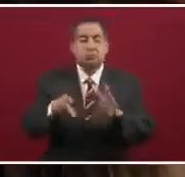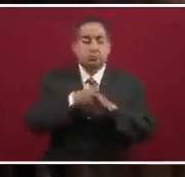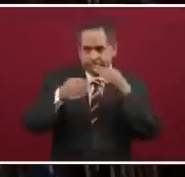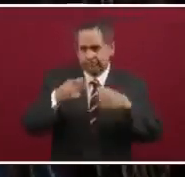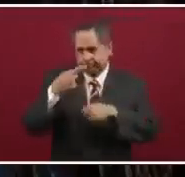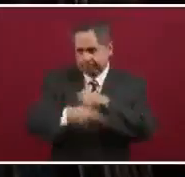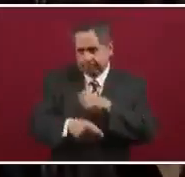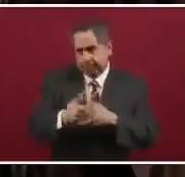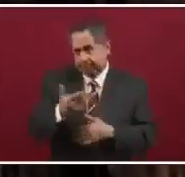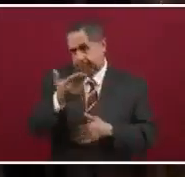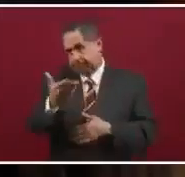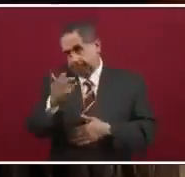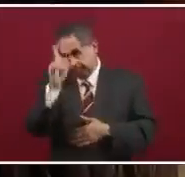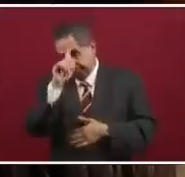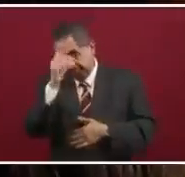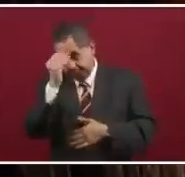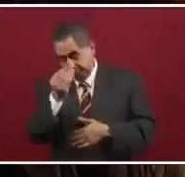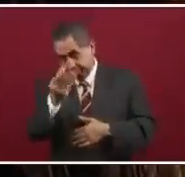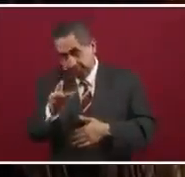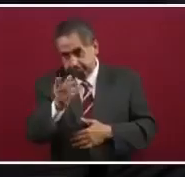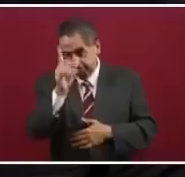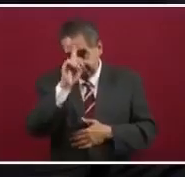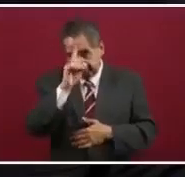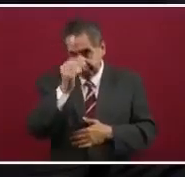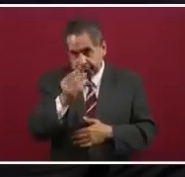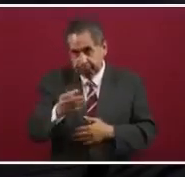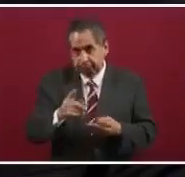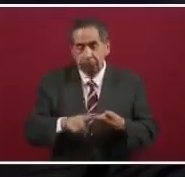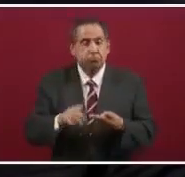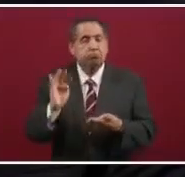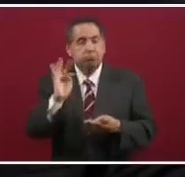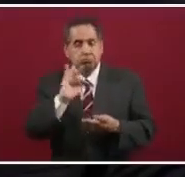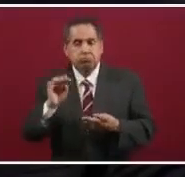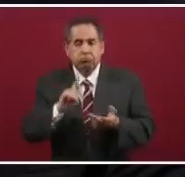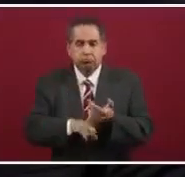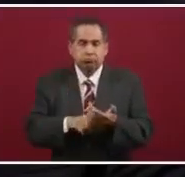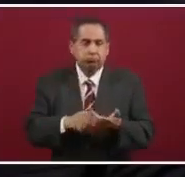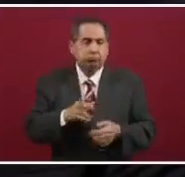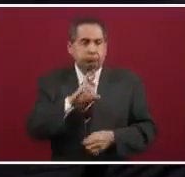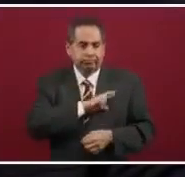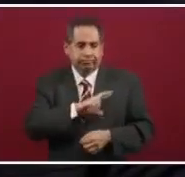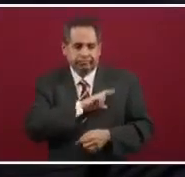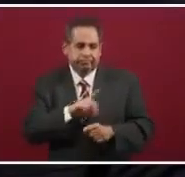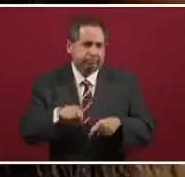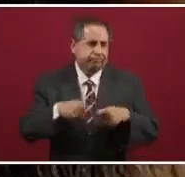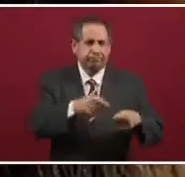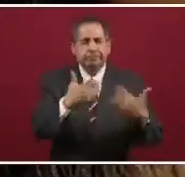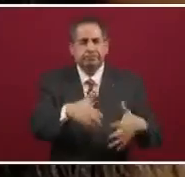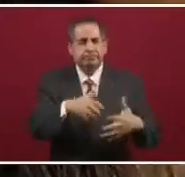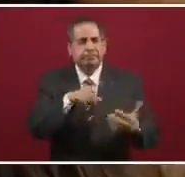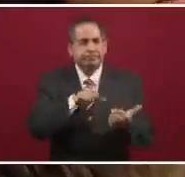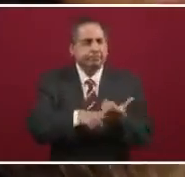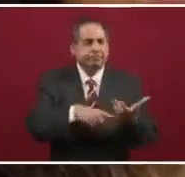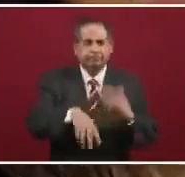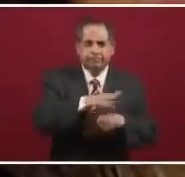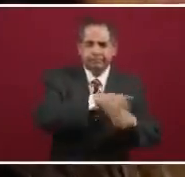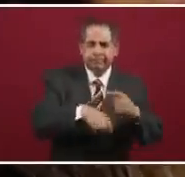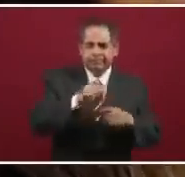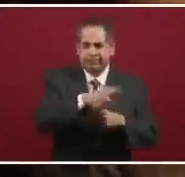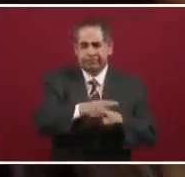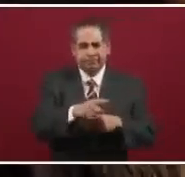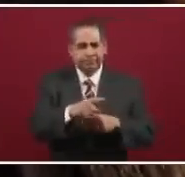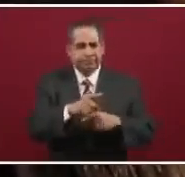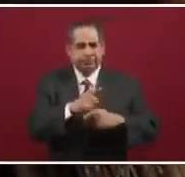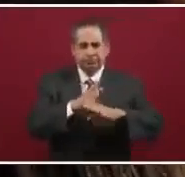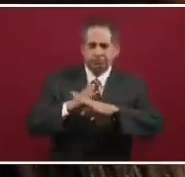están en riesgo. Esa sería una sugerencia, porque a final de cuentas sí se rentan y se le rentan a la misma empresa que hace las